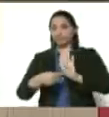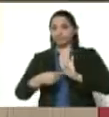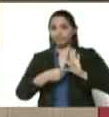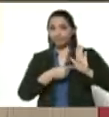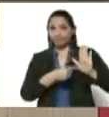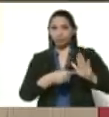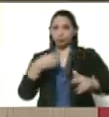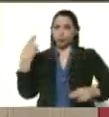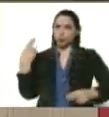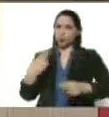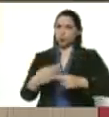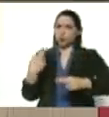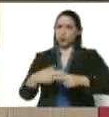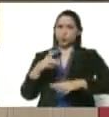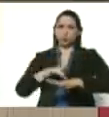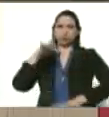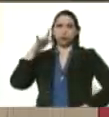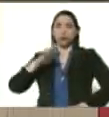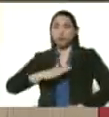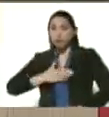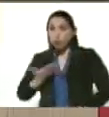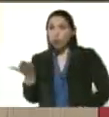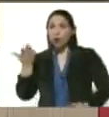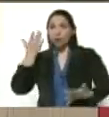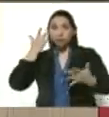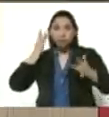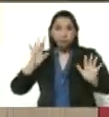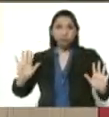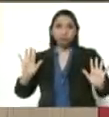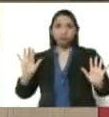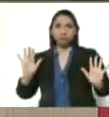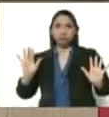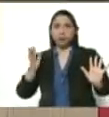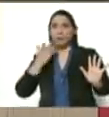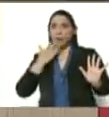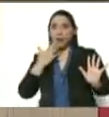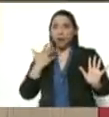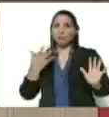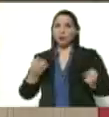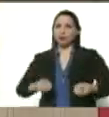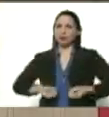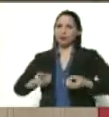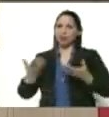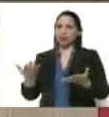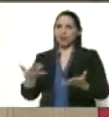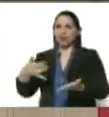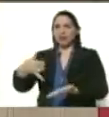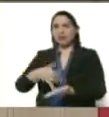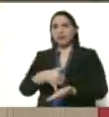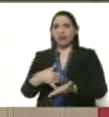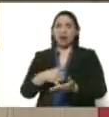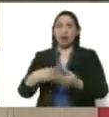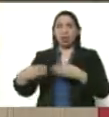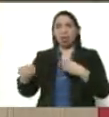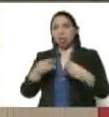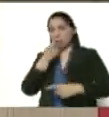el peligro que puede presentarse en caso de que se dé un relajamiento de la cuarentena, en caso que